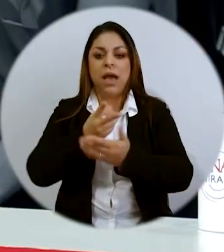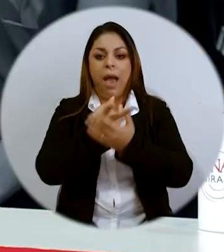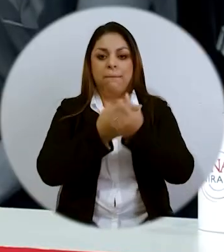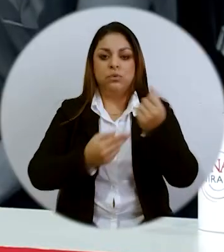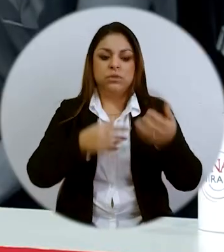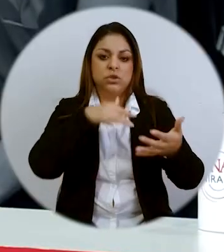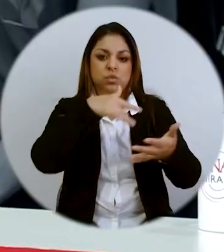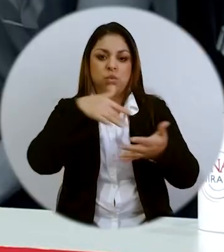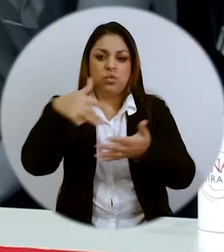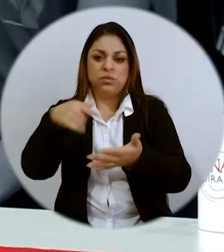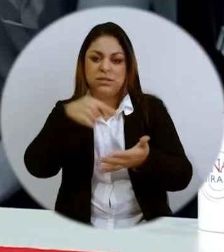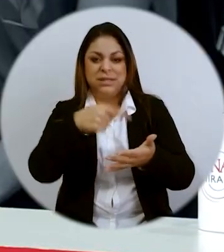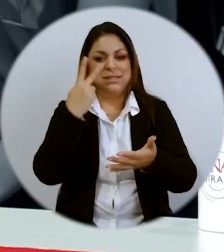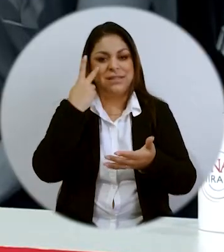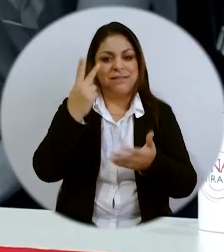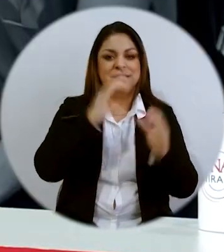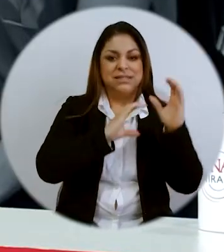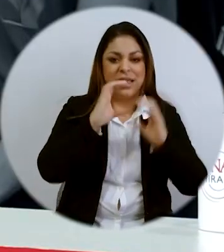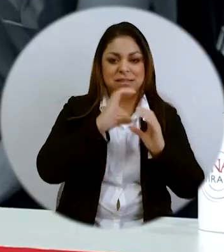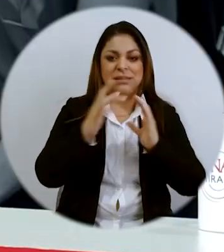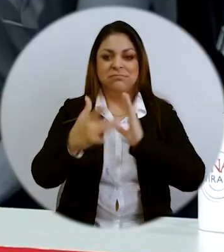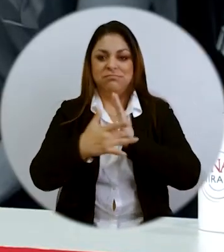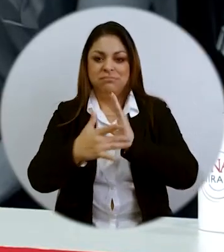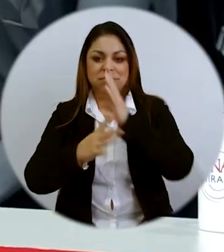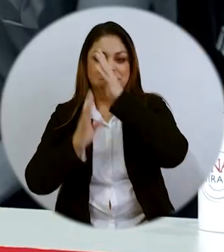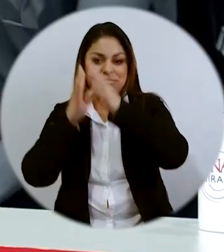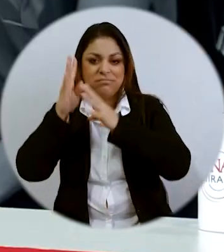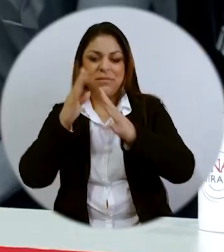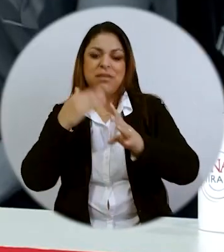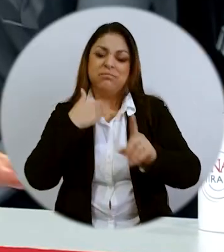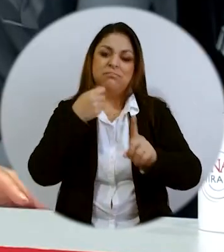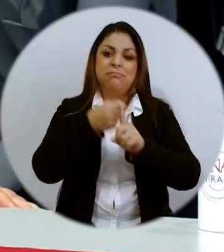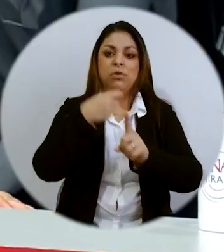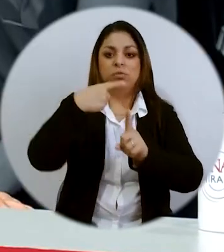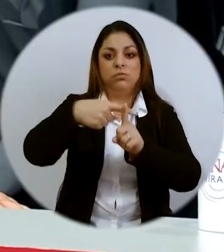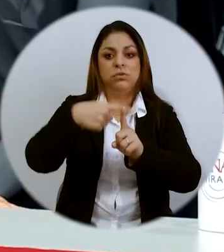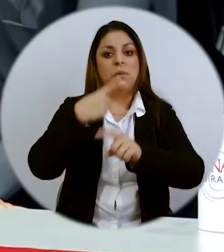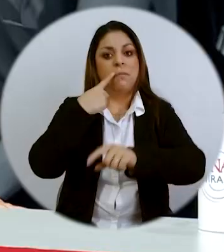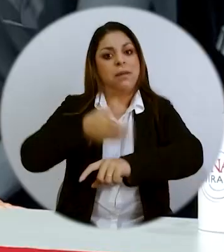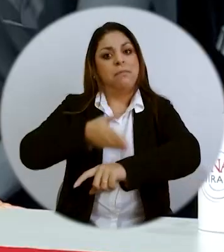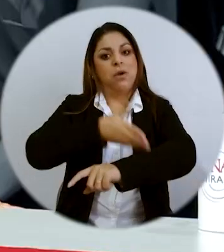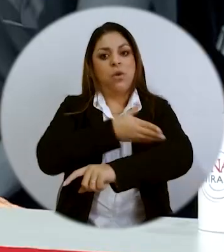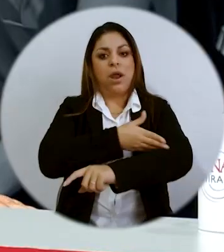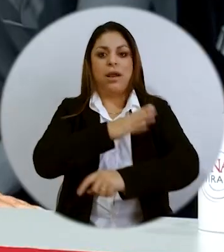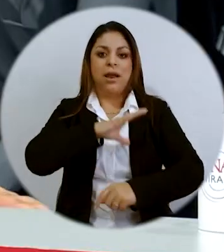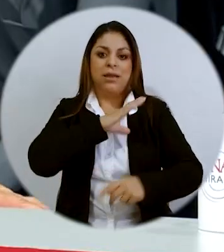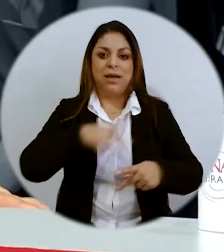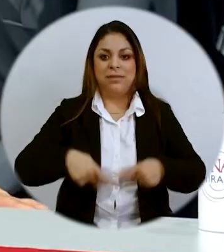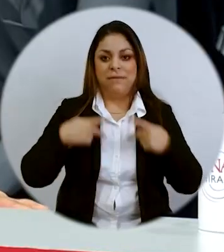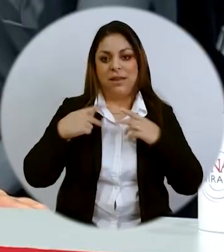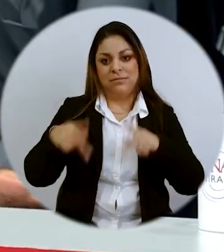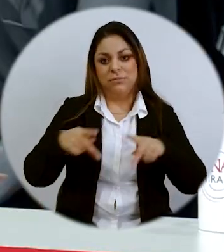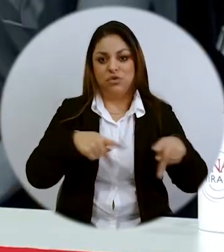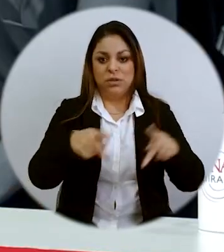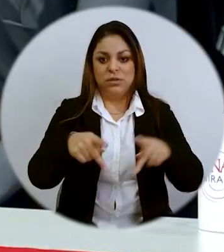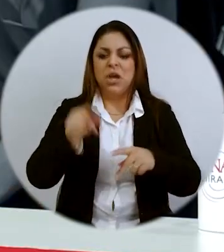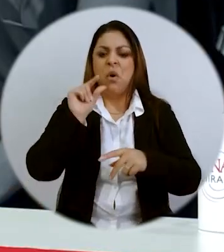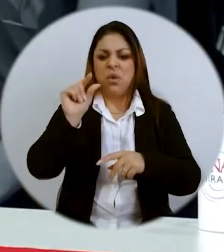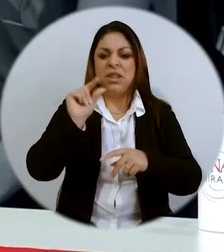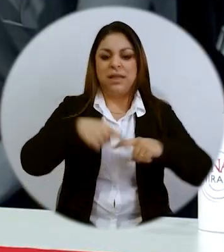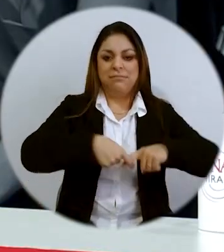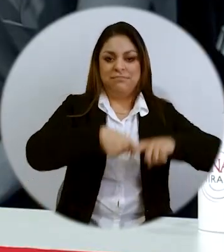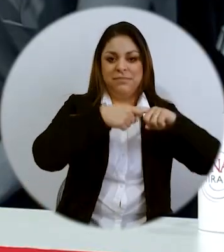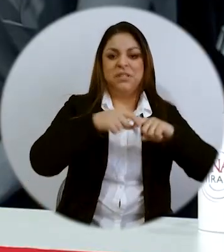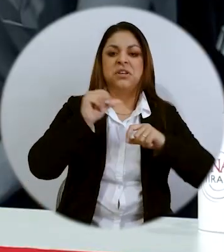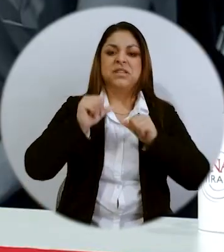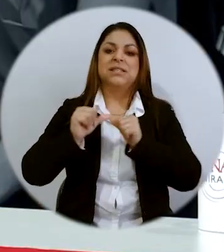consideramos que la ciencia, la tecnología, la innovación, pues tienen un impacto positivo en el mejoramiento de la calidad de vida de la población. Vamos a entrar más